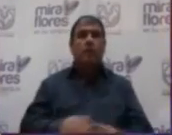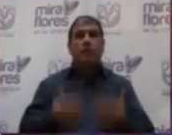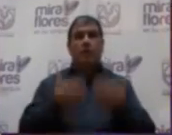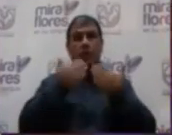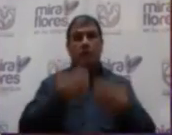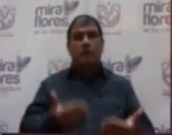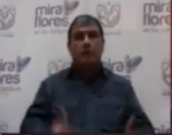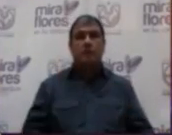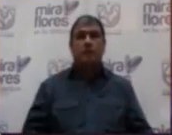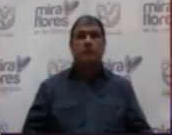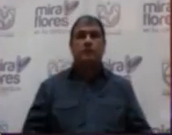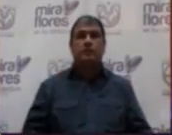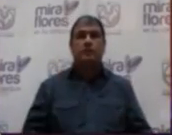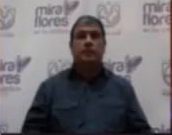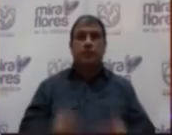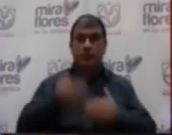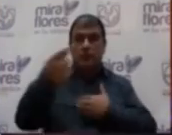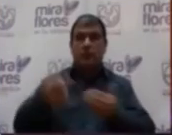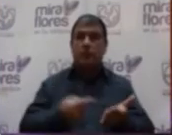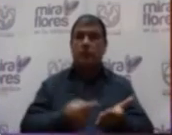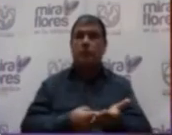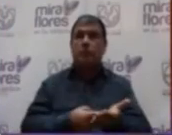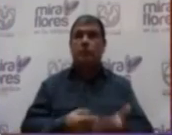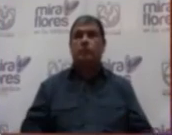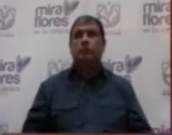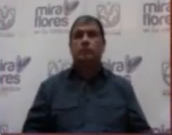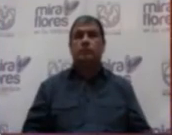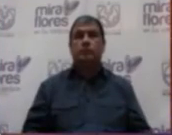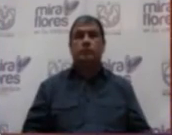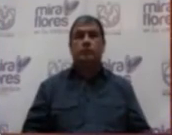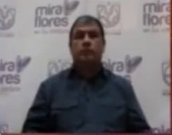gracias. Siguiente punto, por favor.